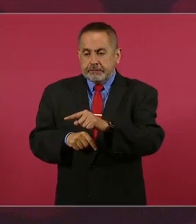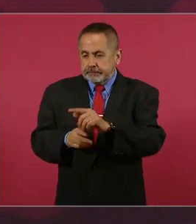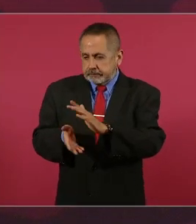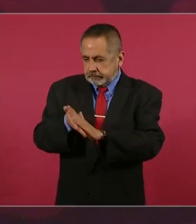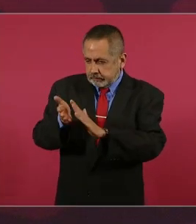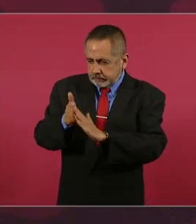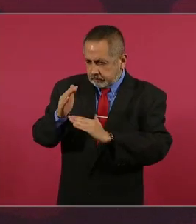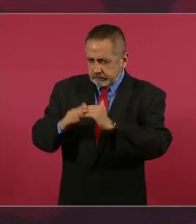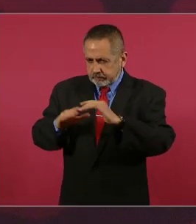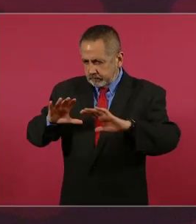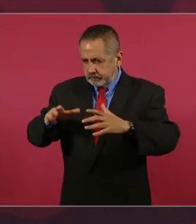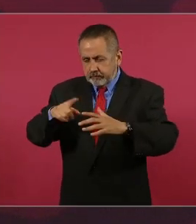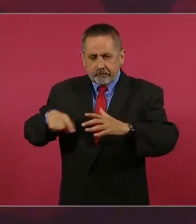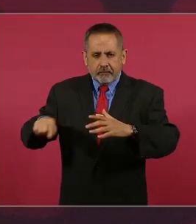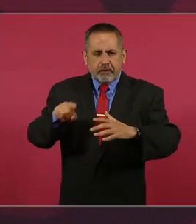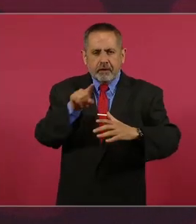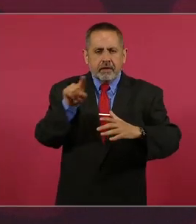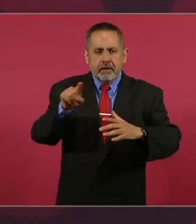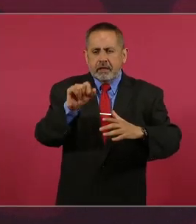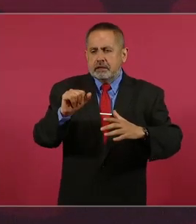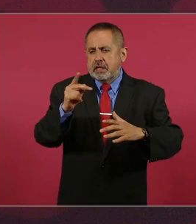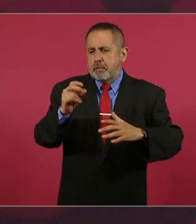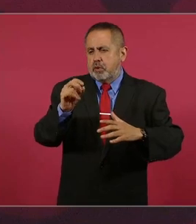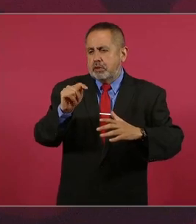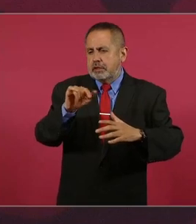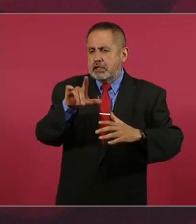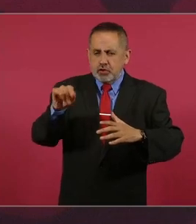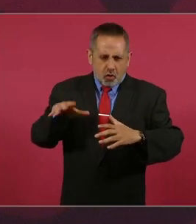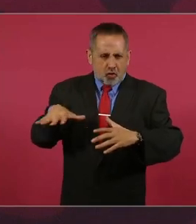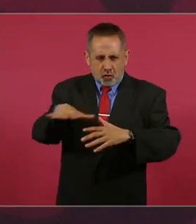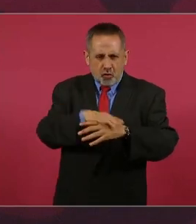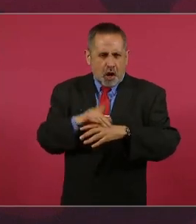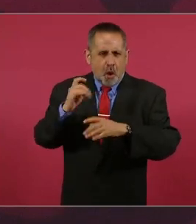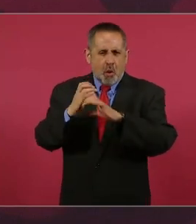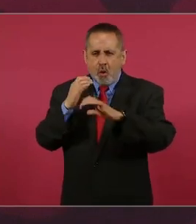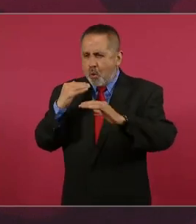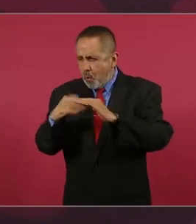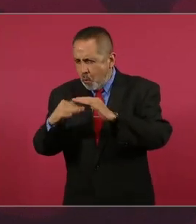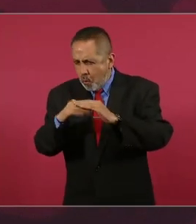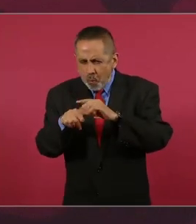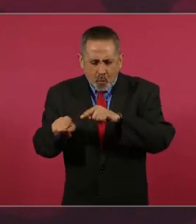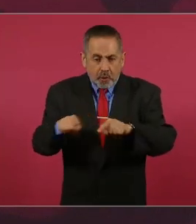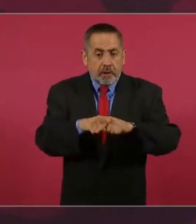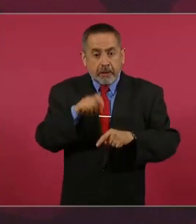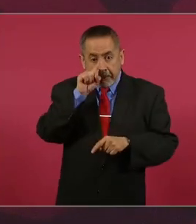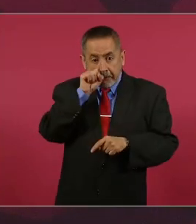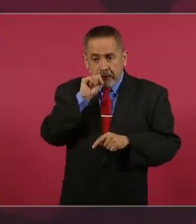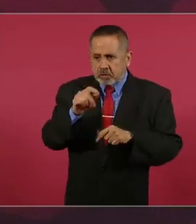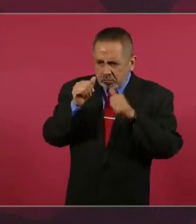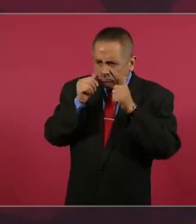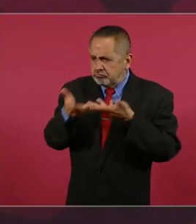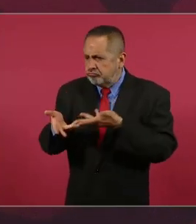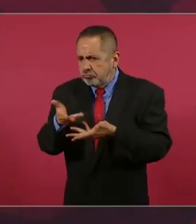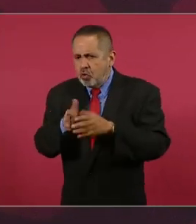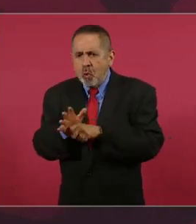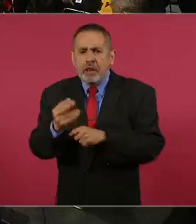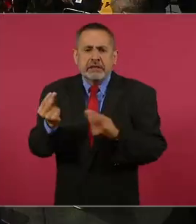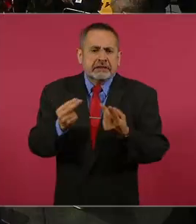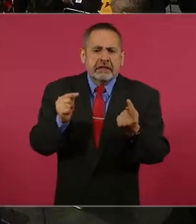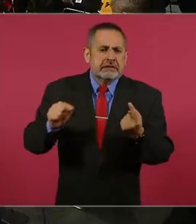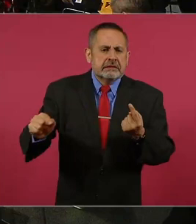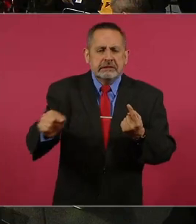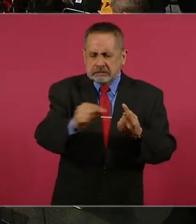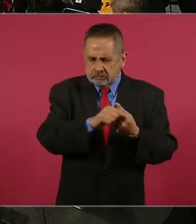de la presa del Zapotillo con los acueductos y atendiendo las